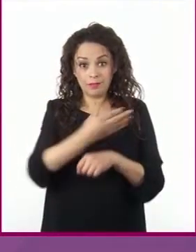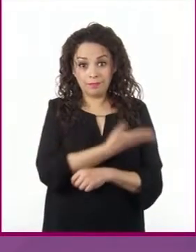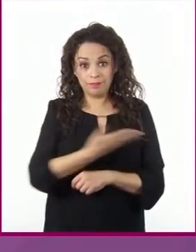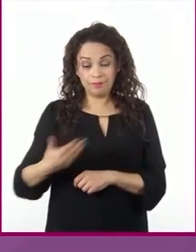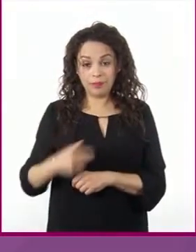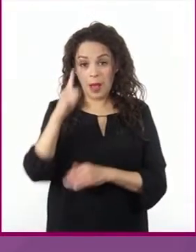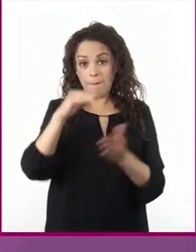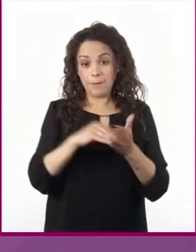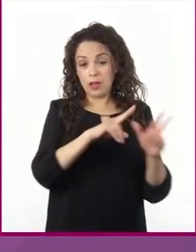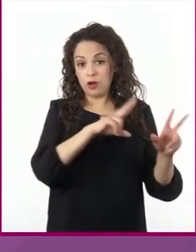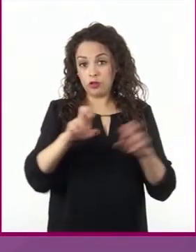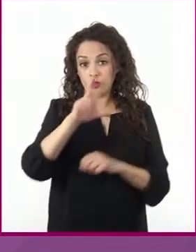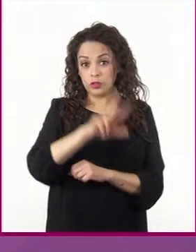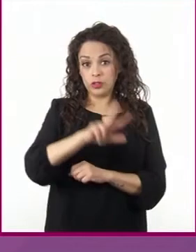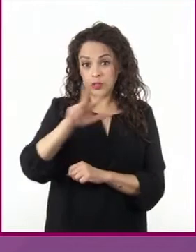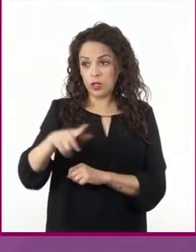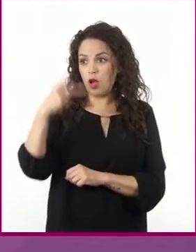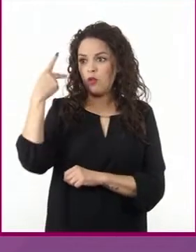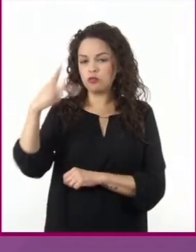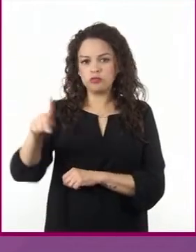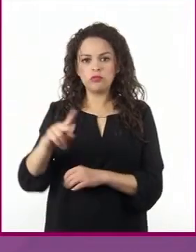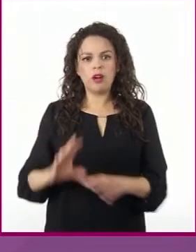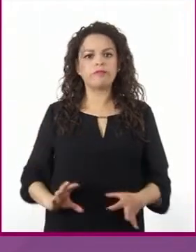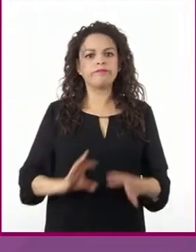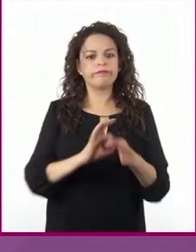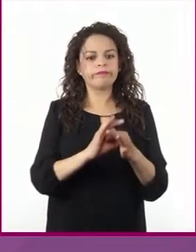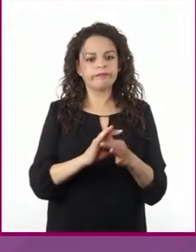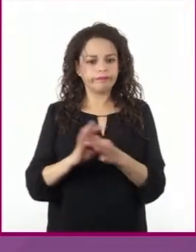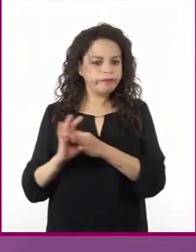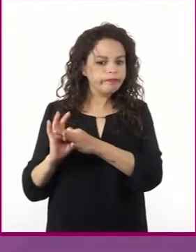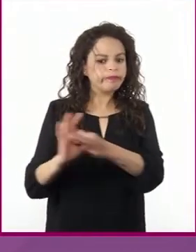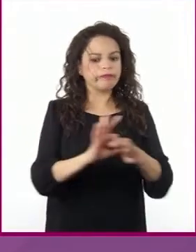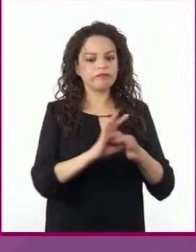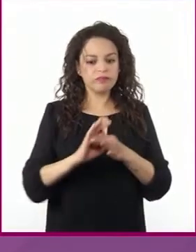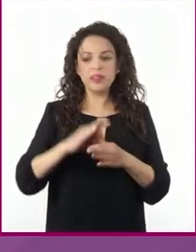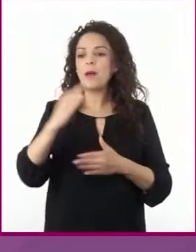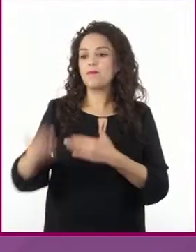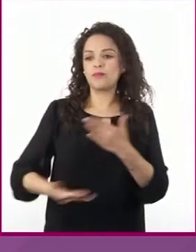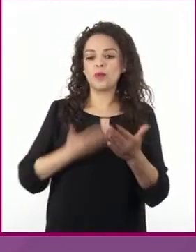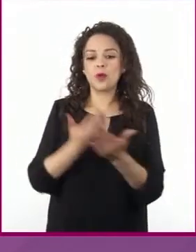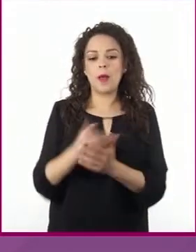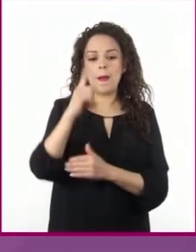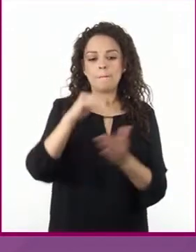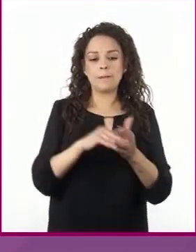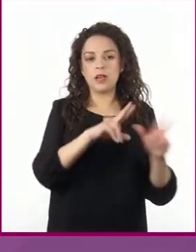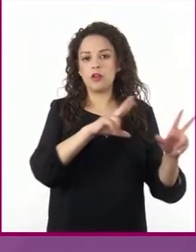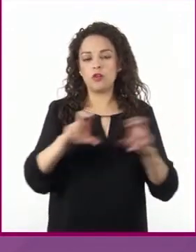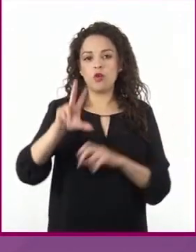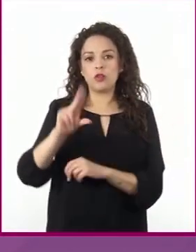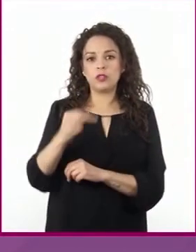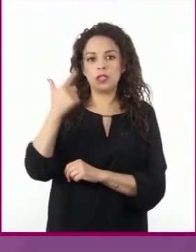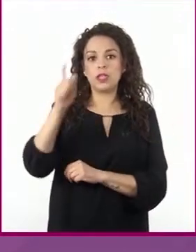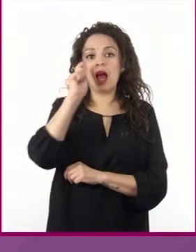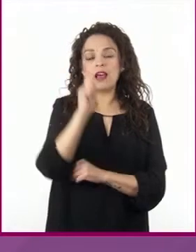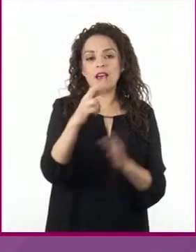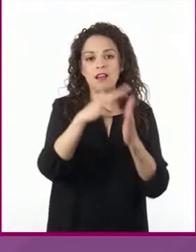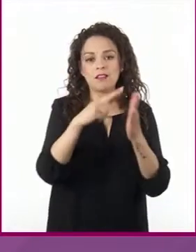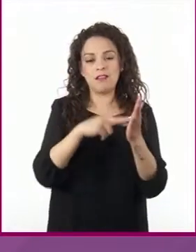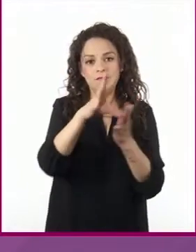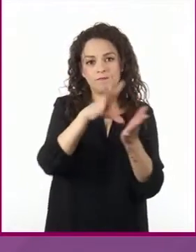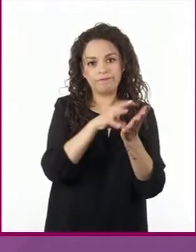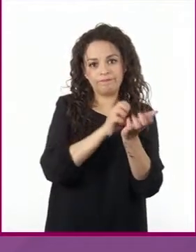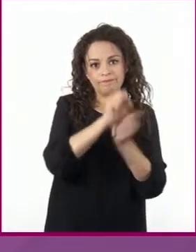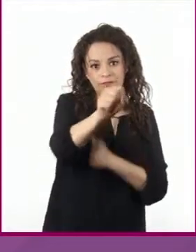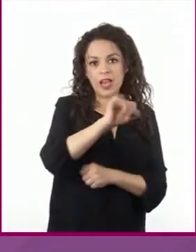sus aliados en las gubernaturas y el Congreso propusieron en 1887 una reforma constitucional, la cual